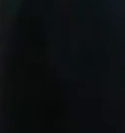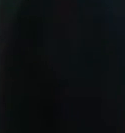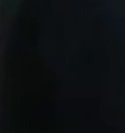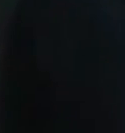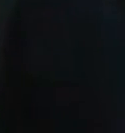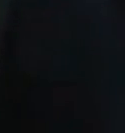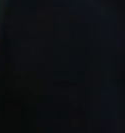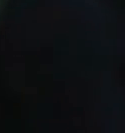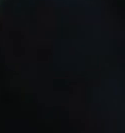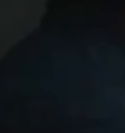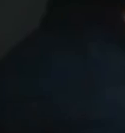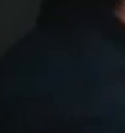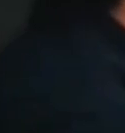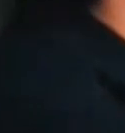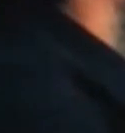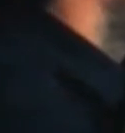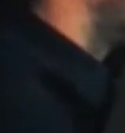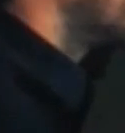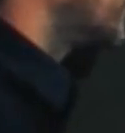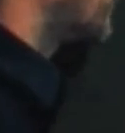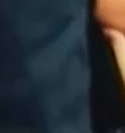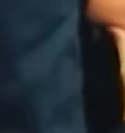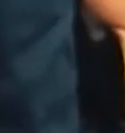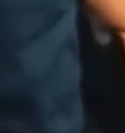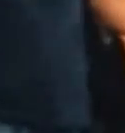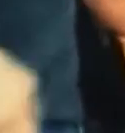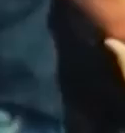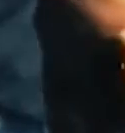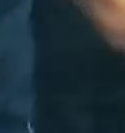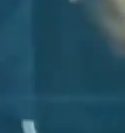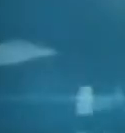tú eres mi único tesor